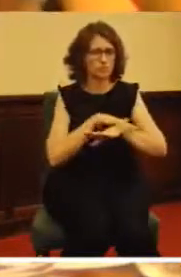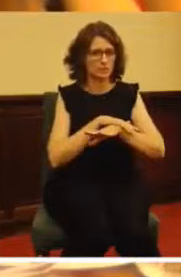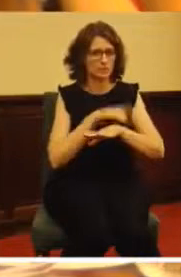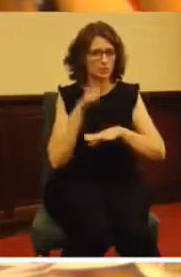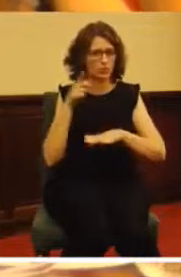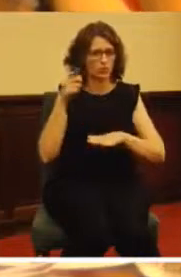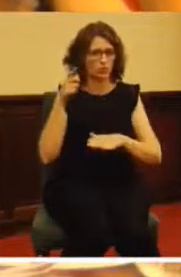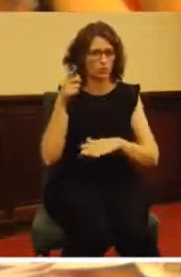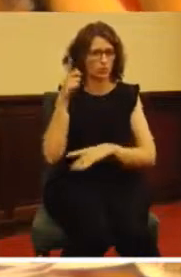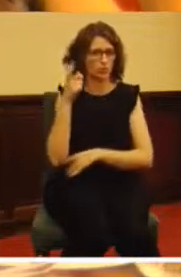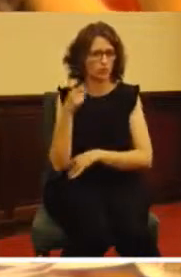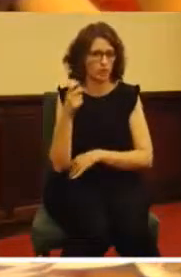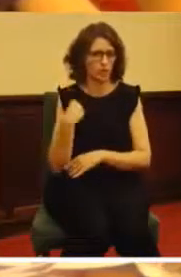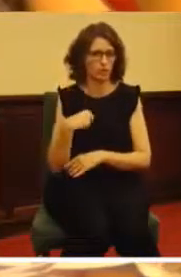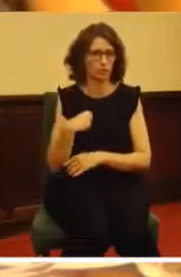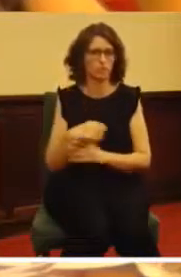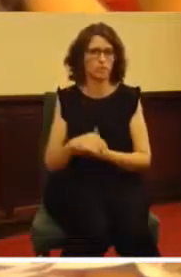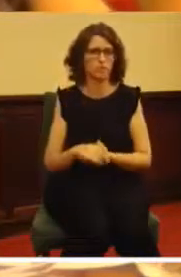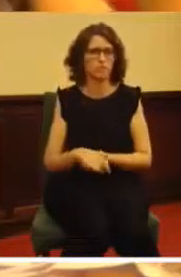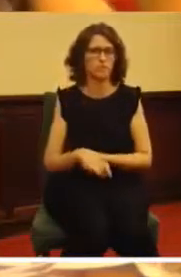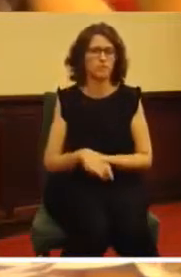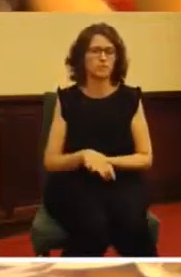el Ministerio de Hacienda.